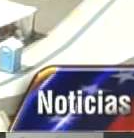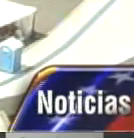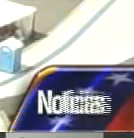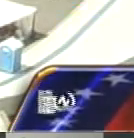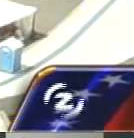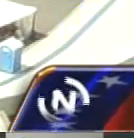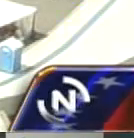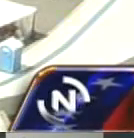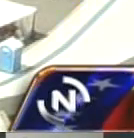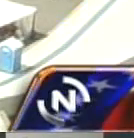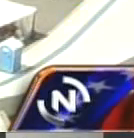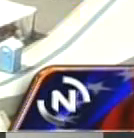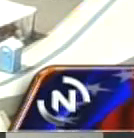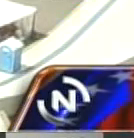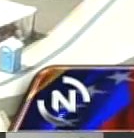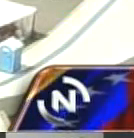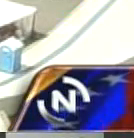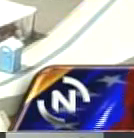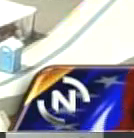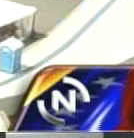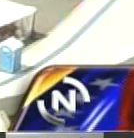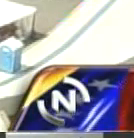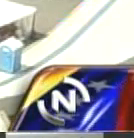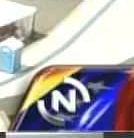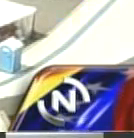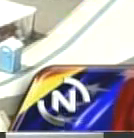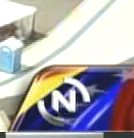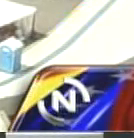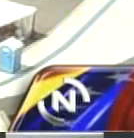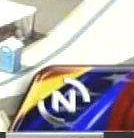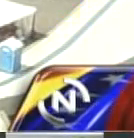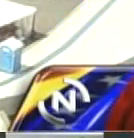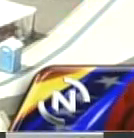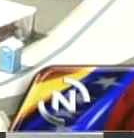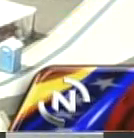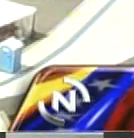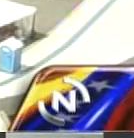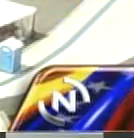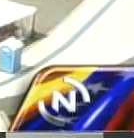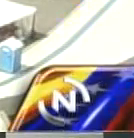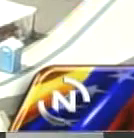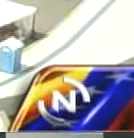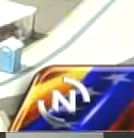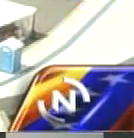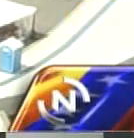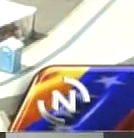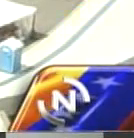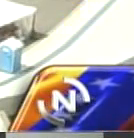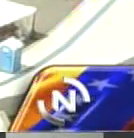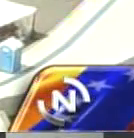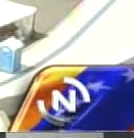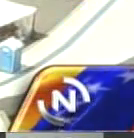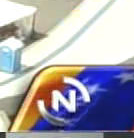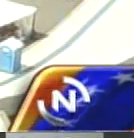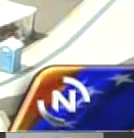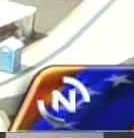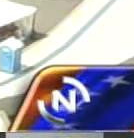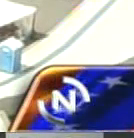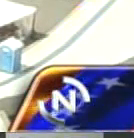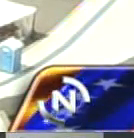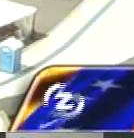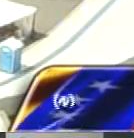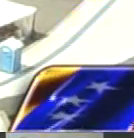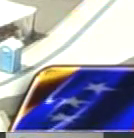Claro que sí, presidente, y precisamente desde la Casa del Deporte, para homenajear a nuestros atletas integrantes de la Generación de Oro, vamos a